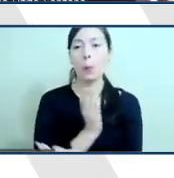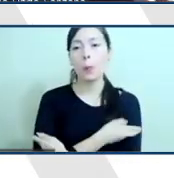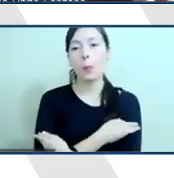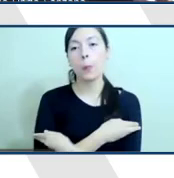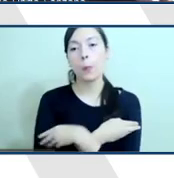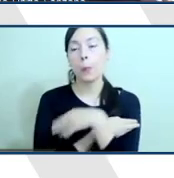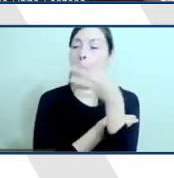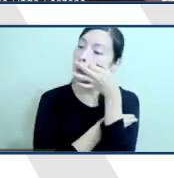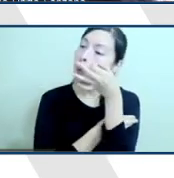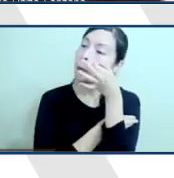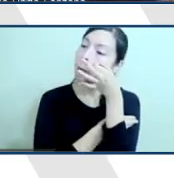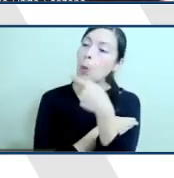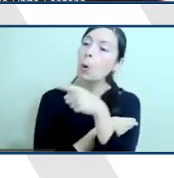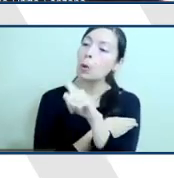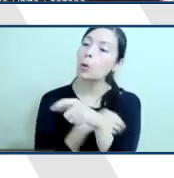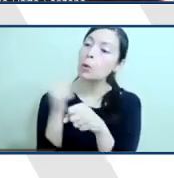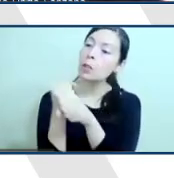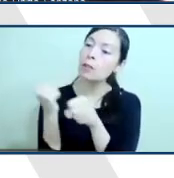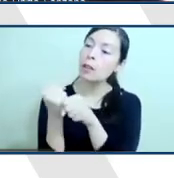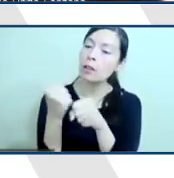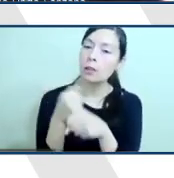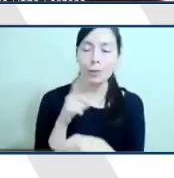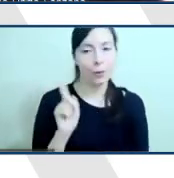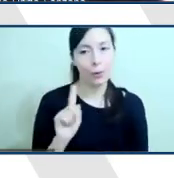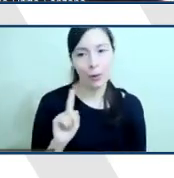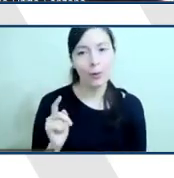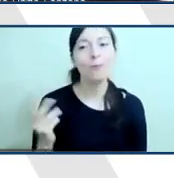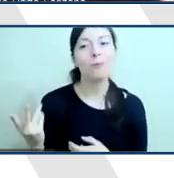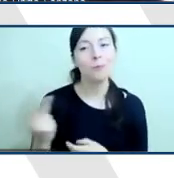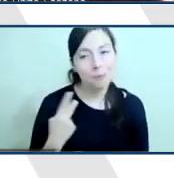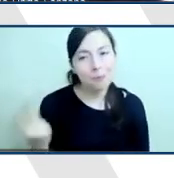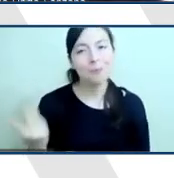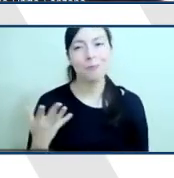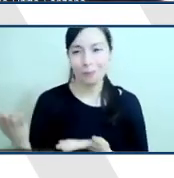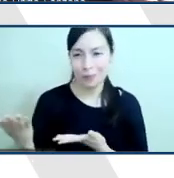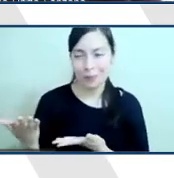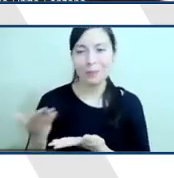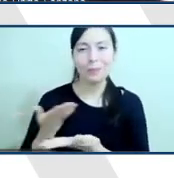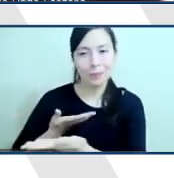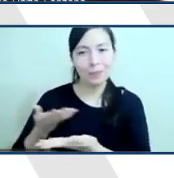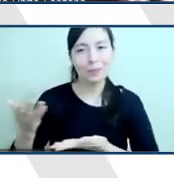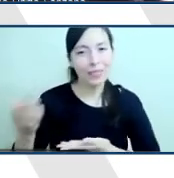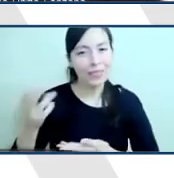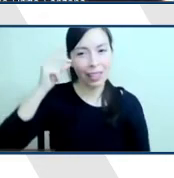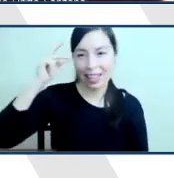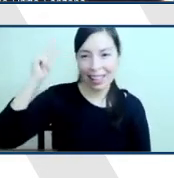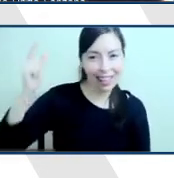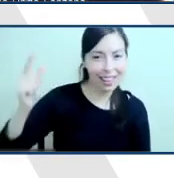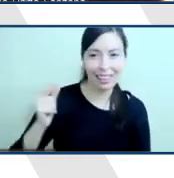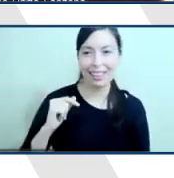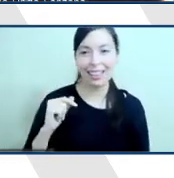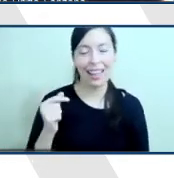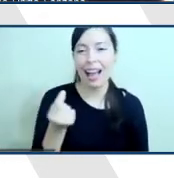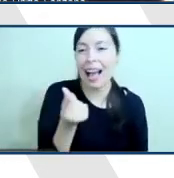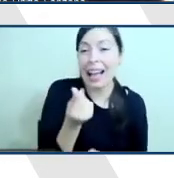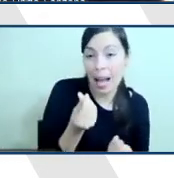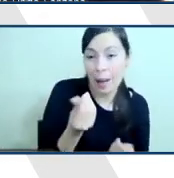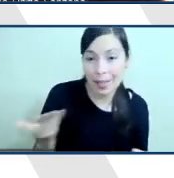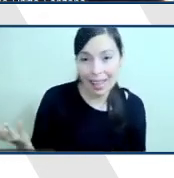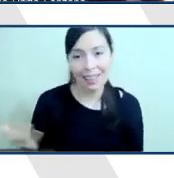que vamos a co-crear, ¿cierto?, con quienes lleguen con ideas y un poco de capital que poner sobre la